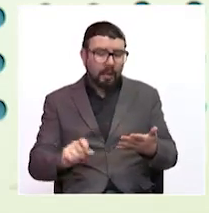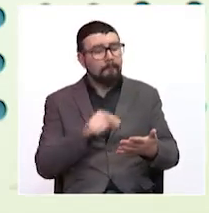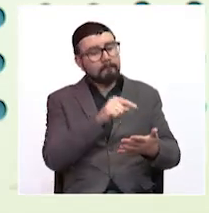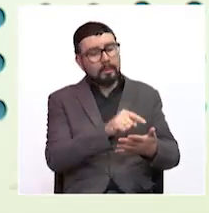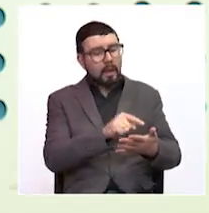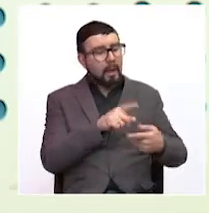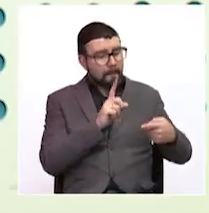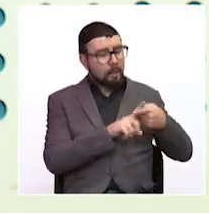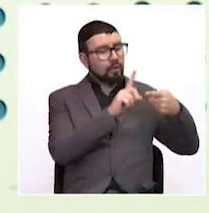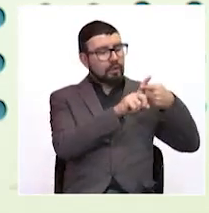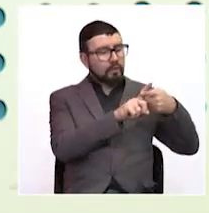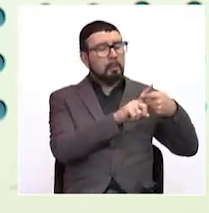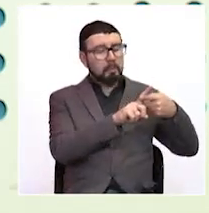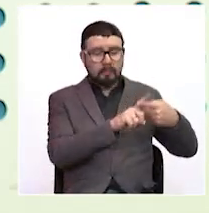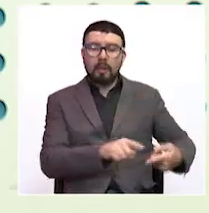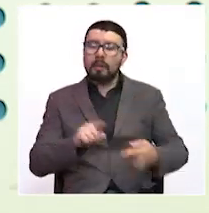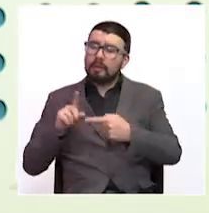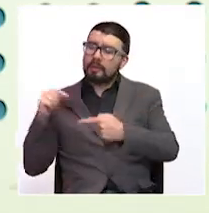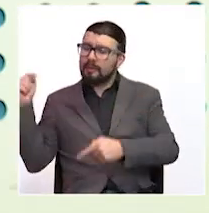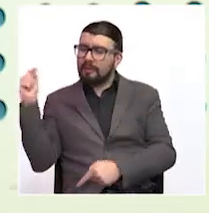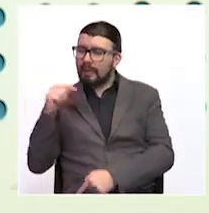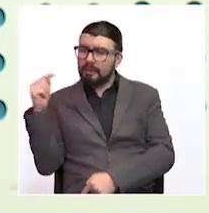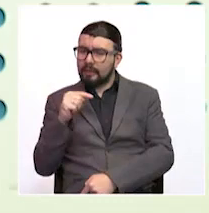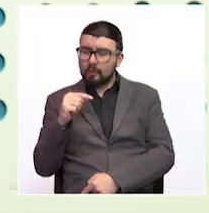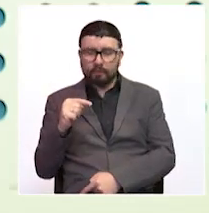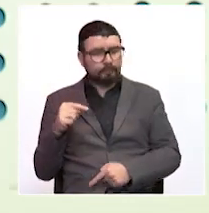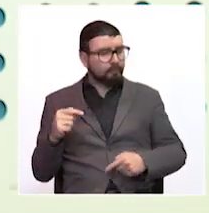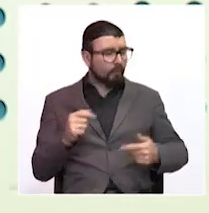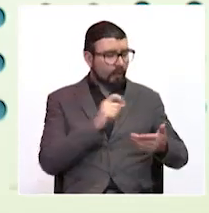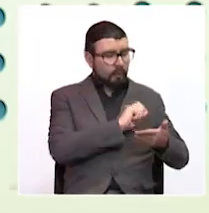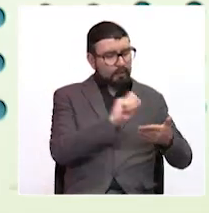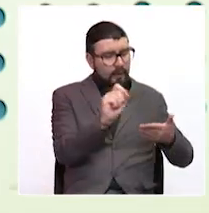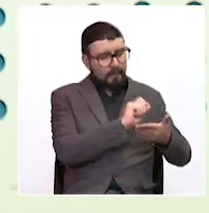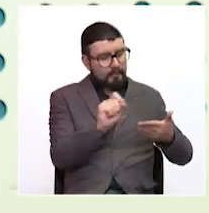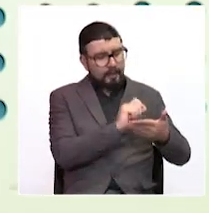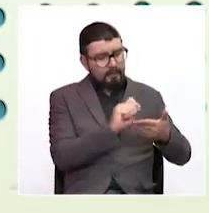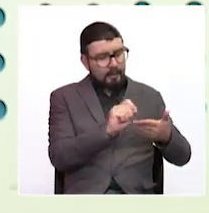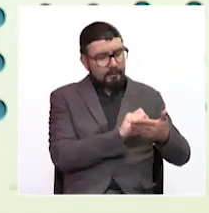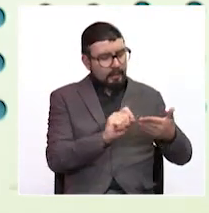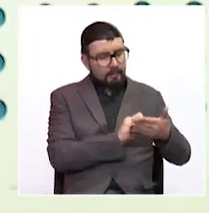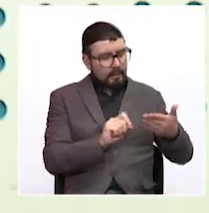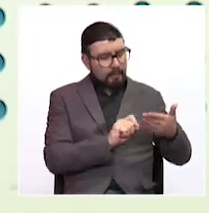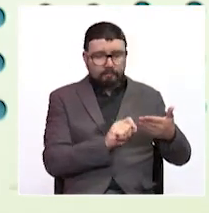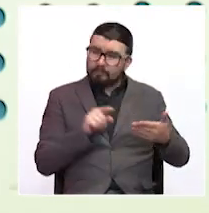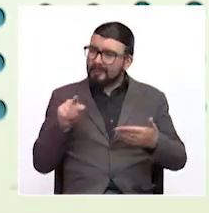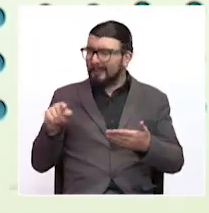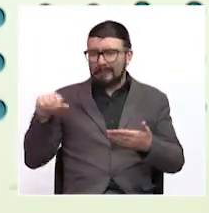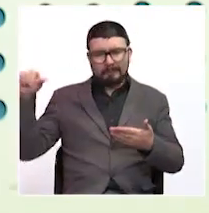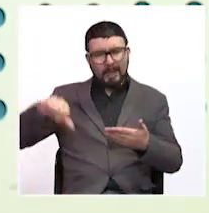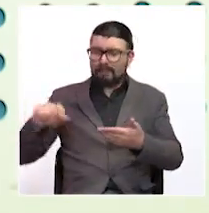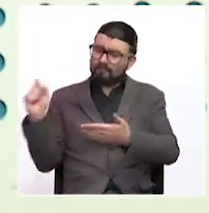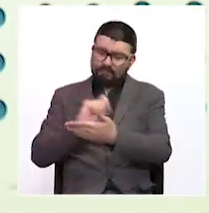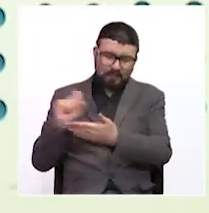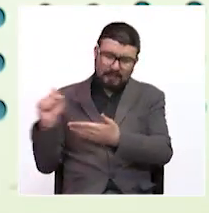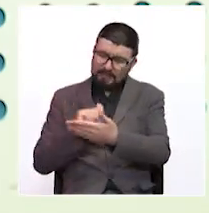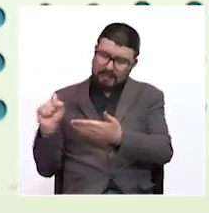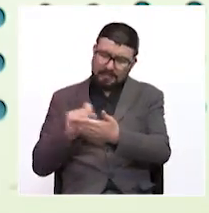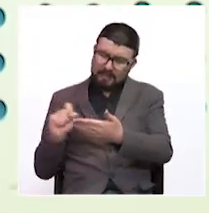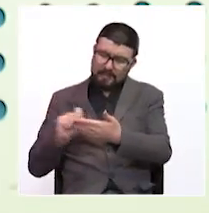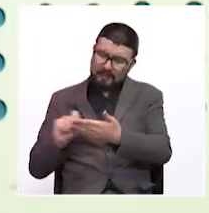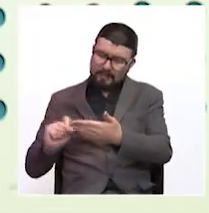negativos de esa situación ese balance que usted crea y anotando lo que le conviene o lo que lo perjudica le permite